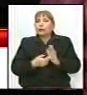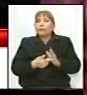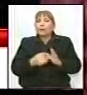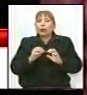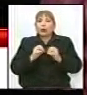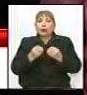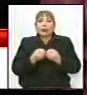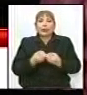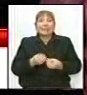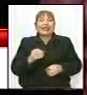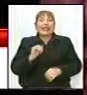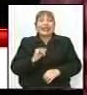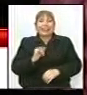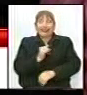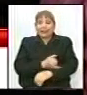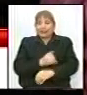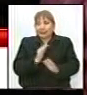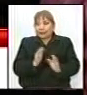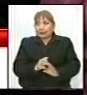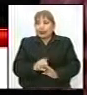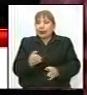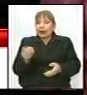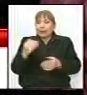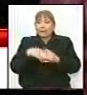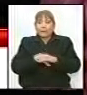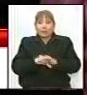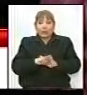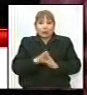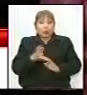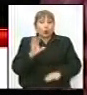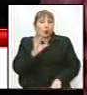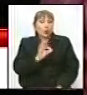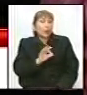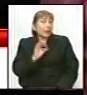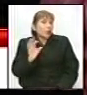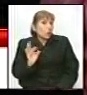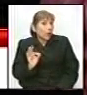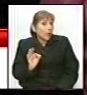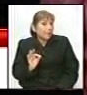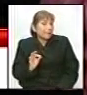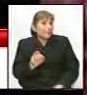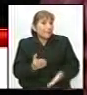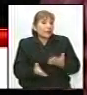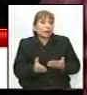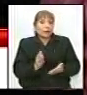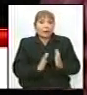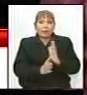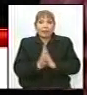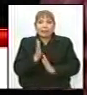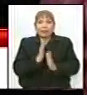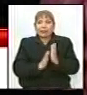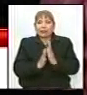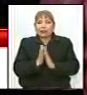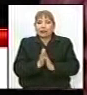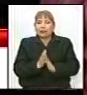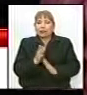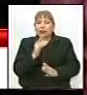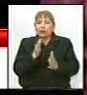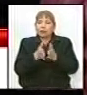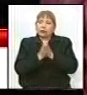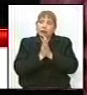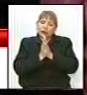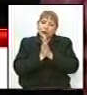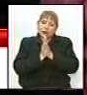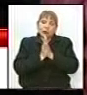Procuraduría de la entidad. El caso 699, que es por la presunta falsificación de una solicitud